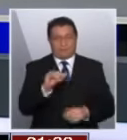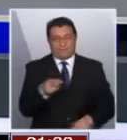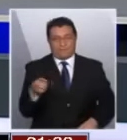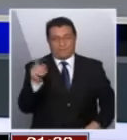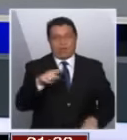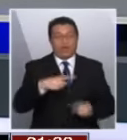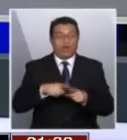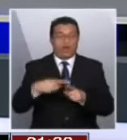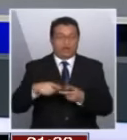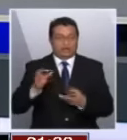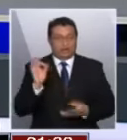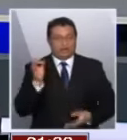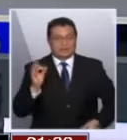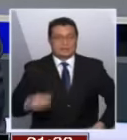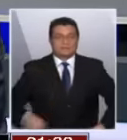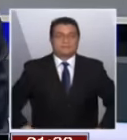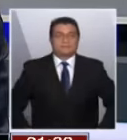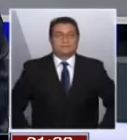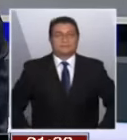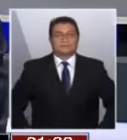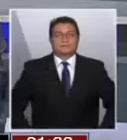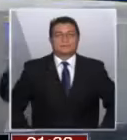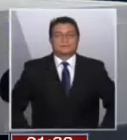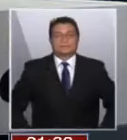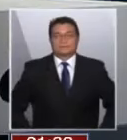de inmediato con más CN Prime no se